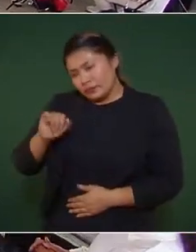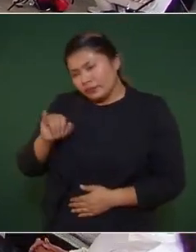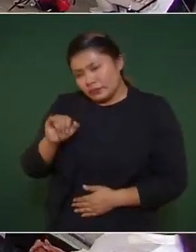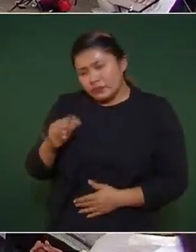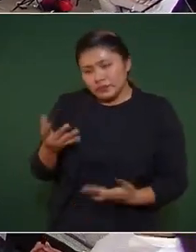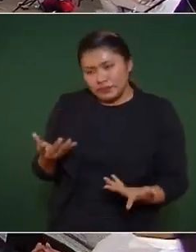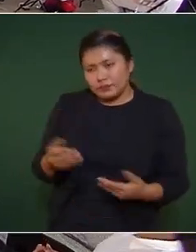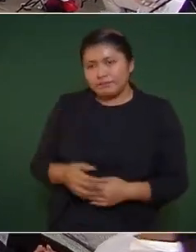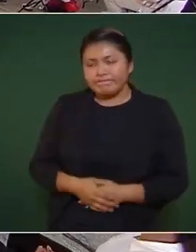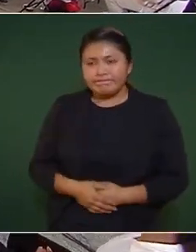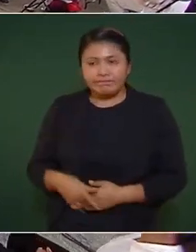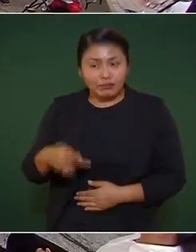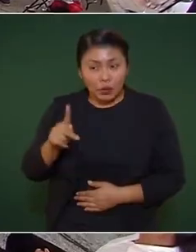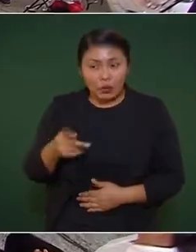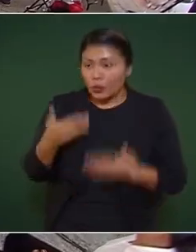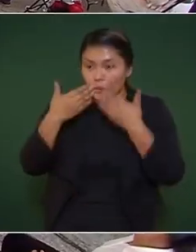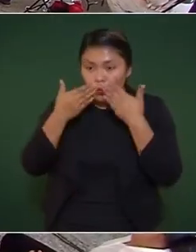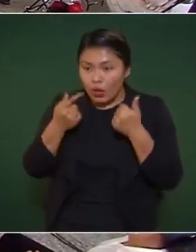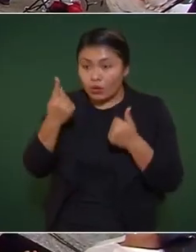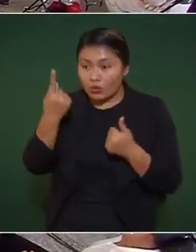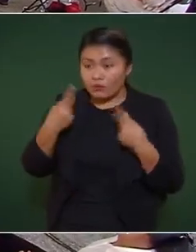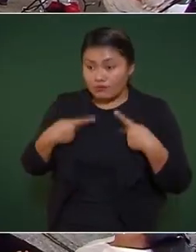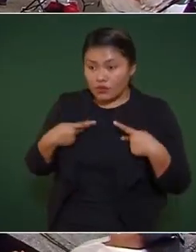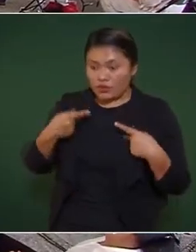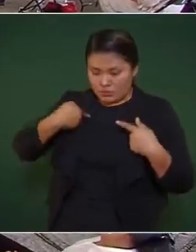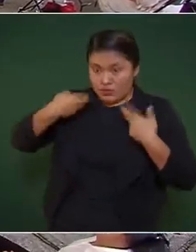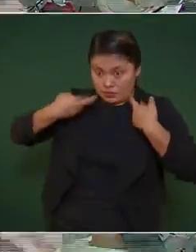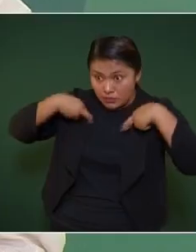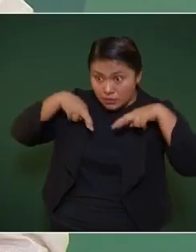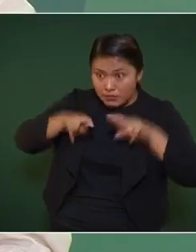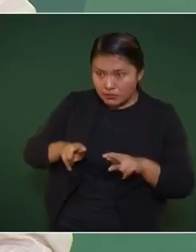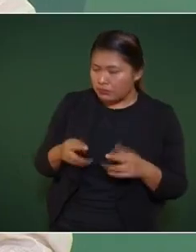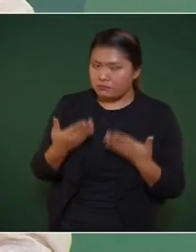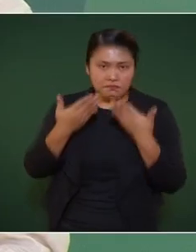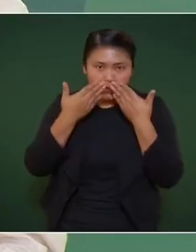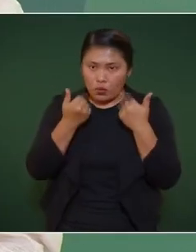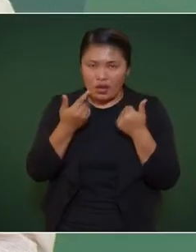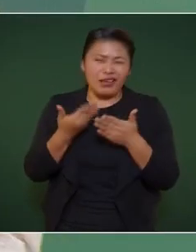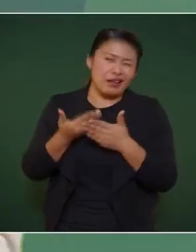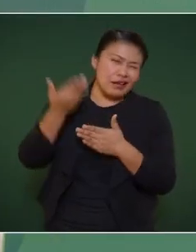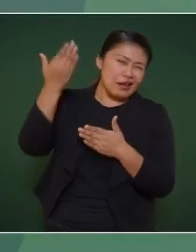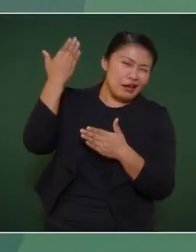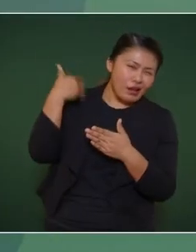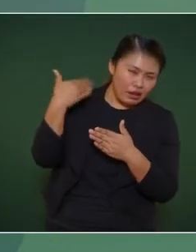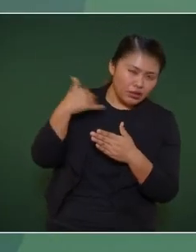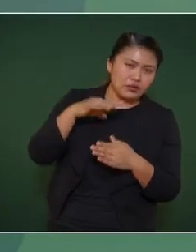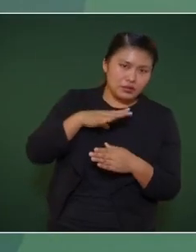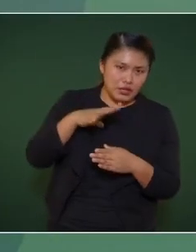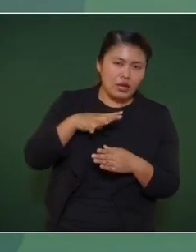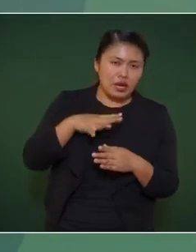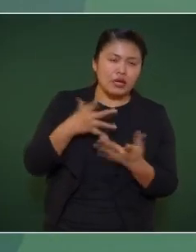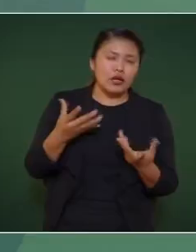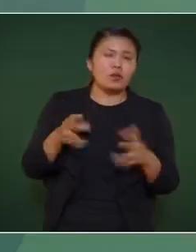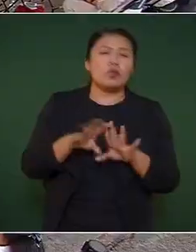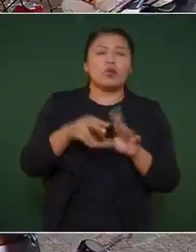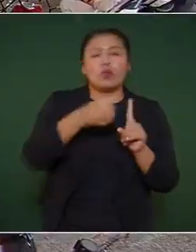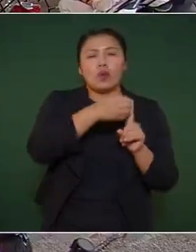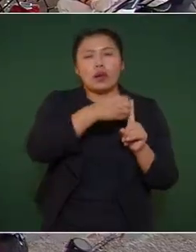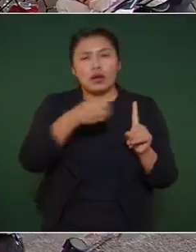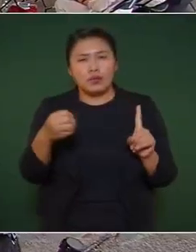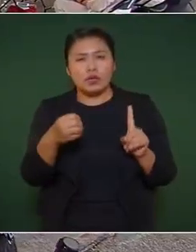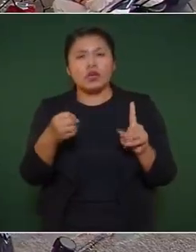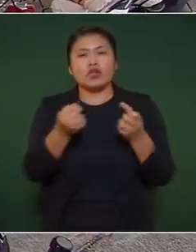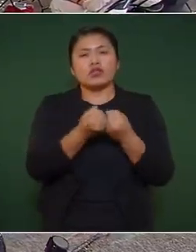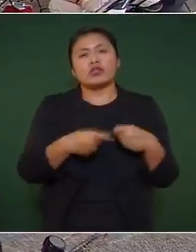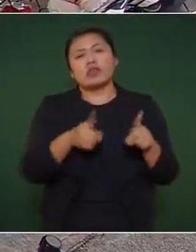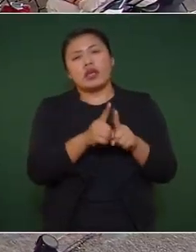no hay intermediación. Antes habían organizaciones de la llamada sociedad civil,